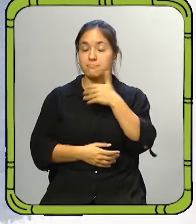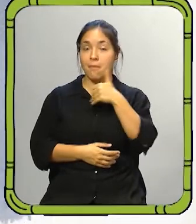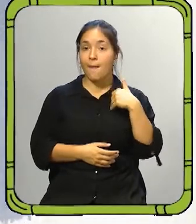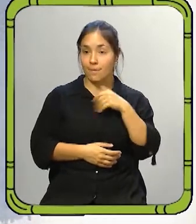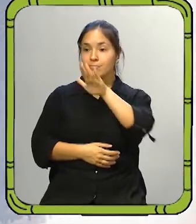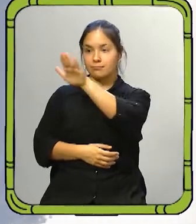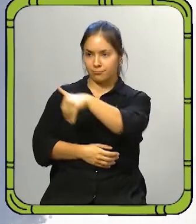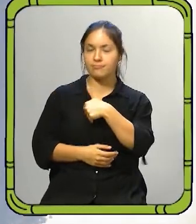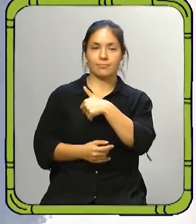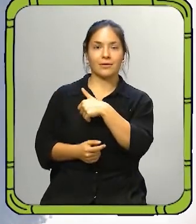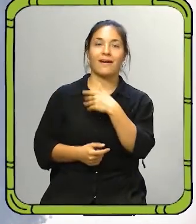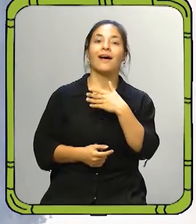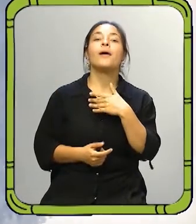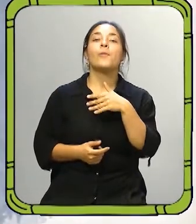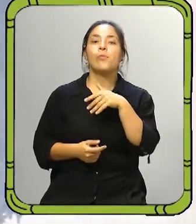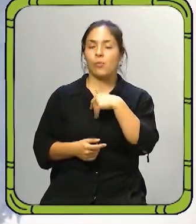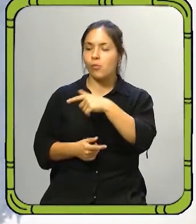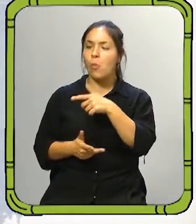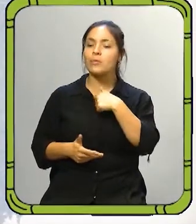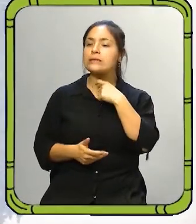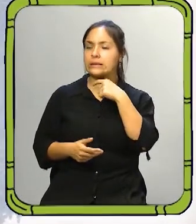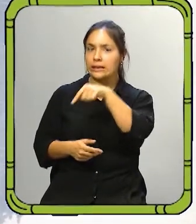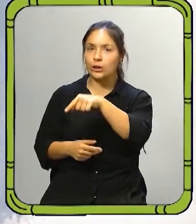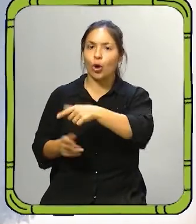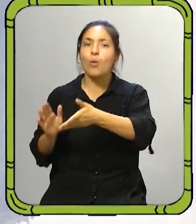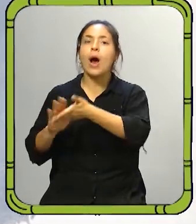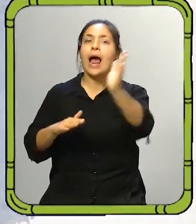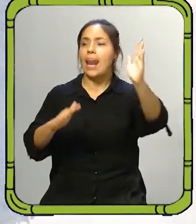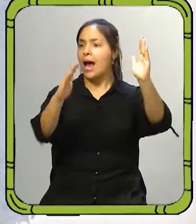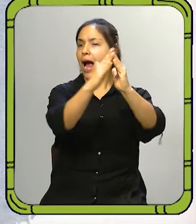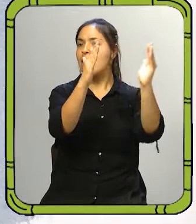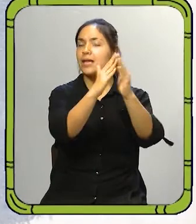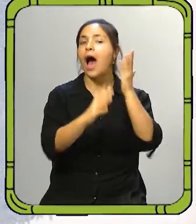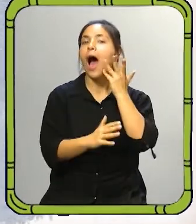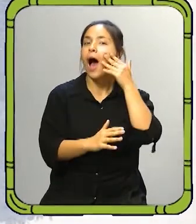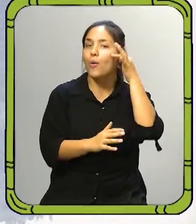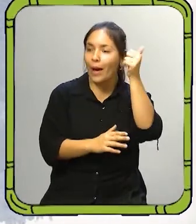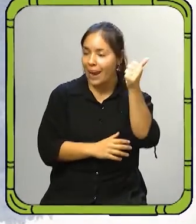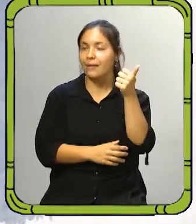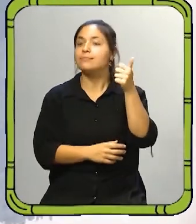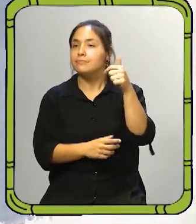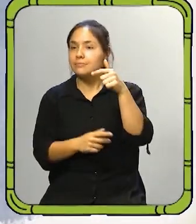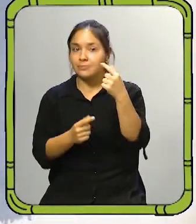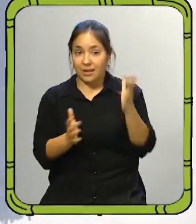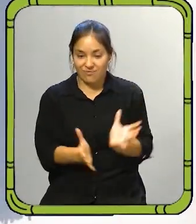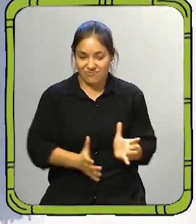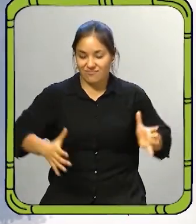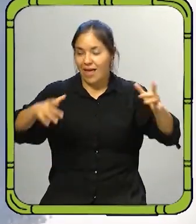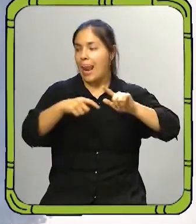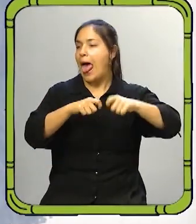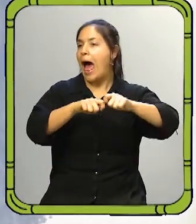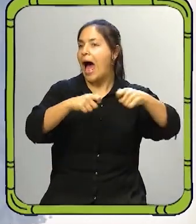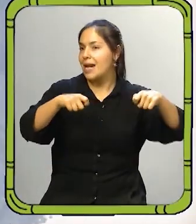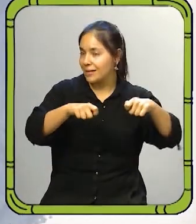de mamá. A ver. Querido hijo mío, vas a tener que ir hasta la casa de la abuelita para llevarle estas lanas, porque la abuelita